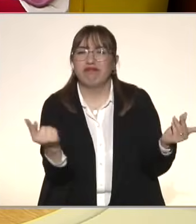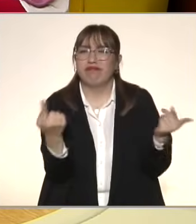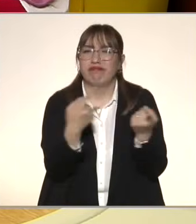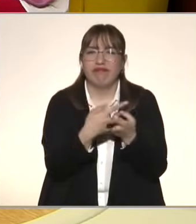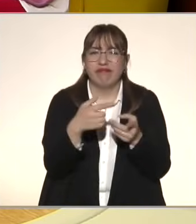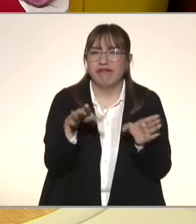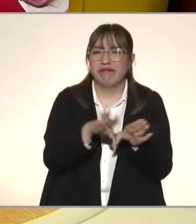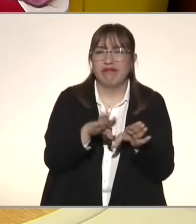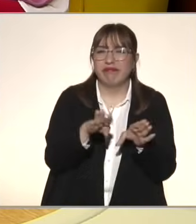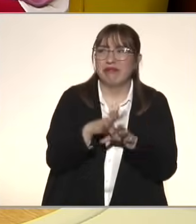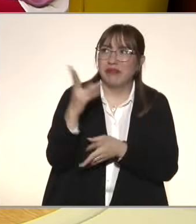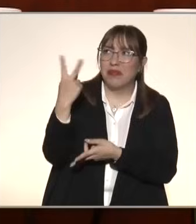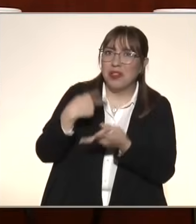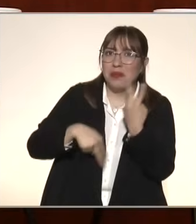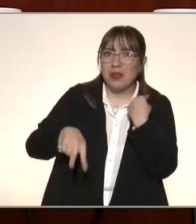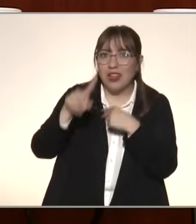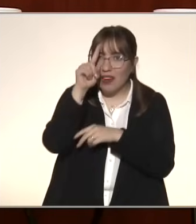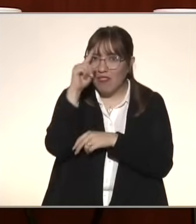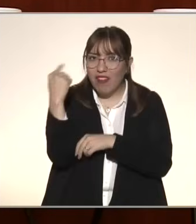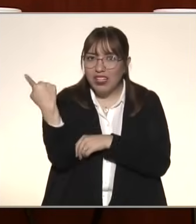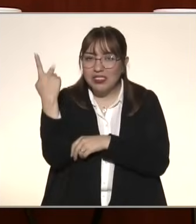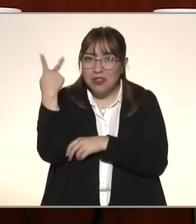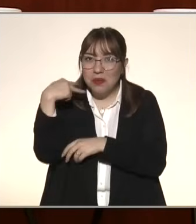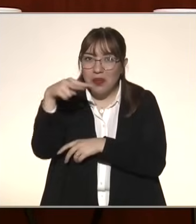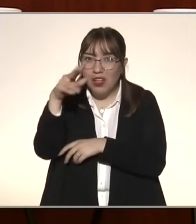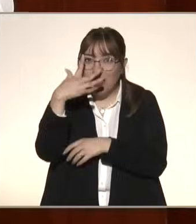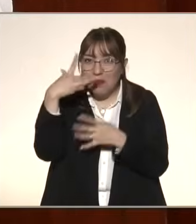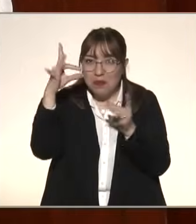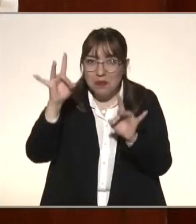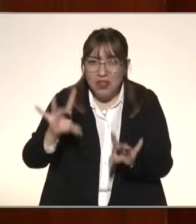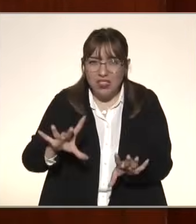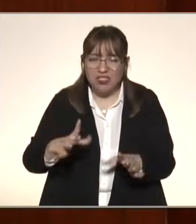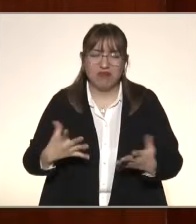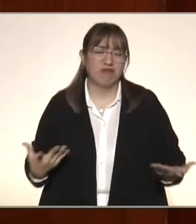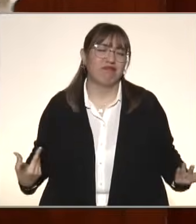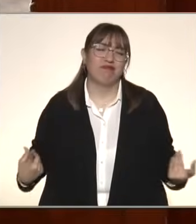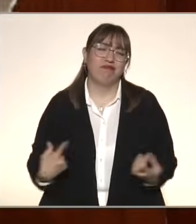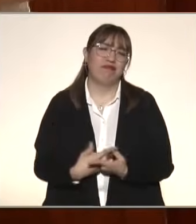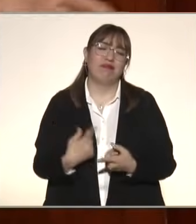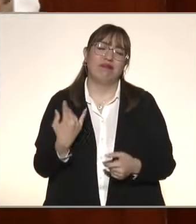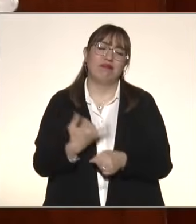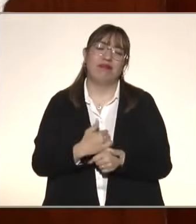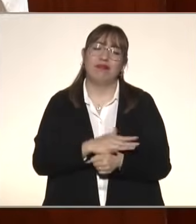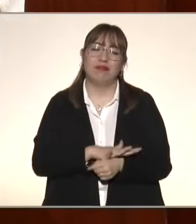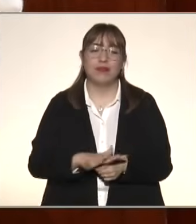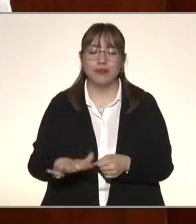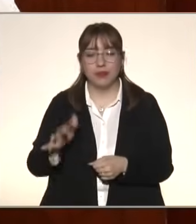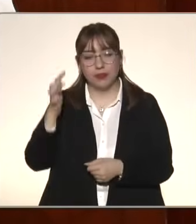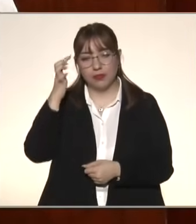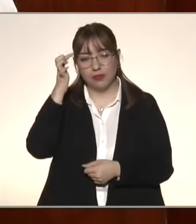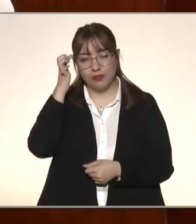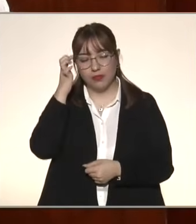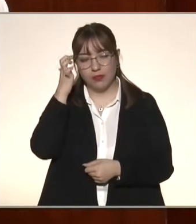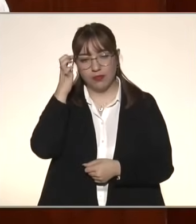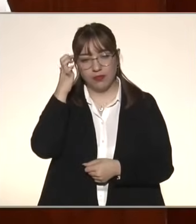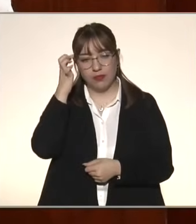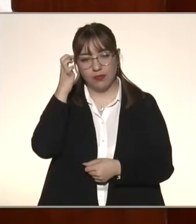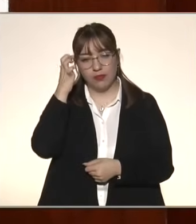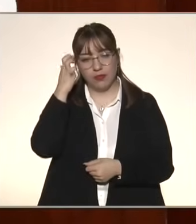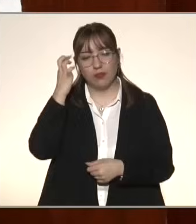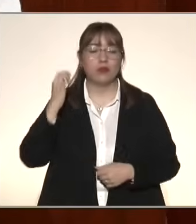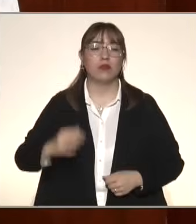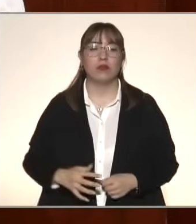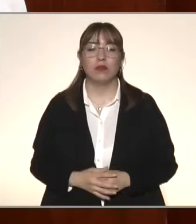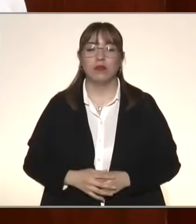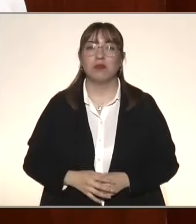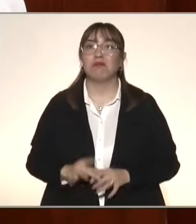va a traer la lotería y mira, te ganaste este viaje a Cancún que siempre habías deseado. Llegaron a la puerta